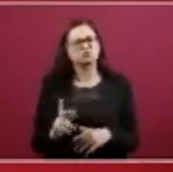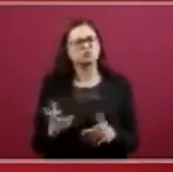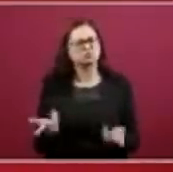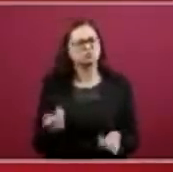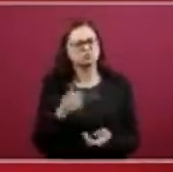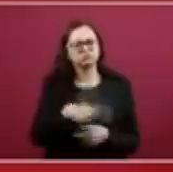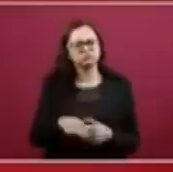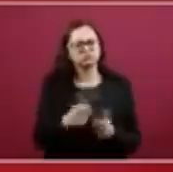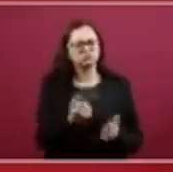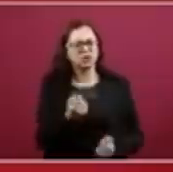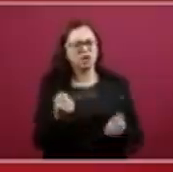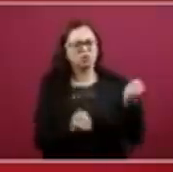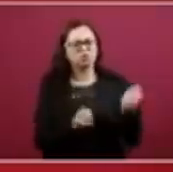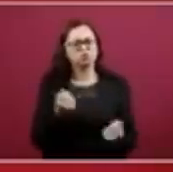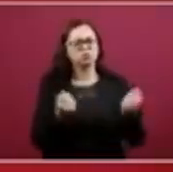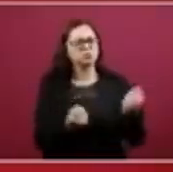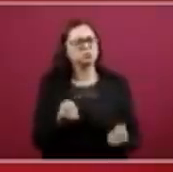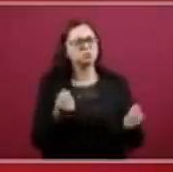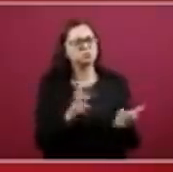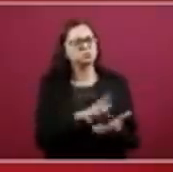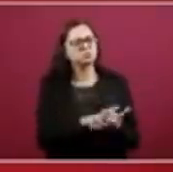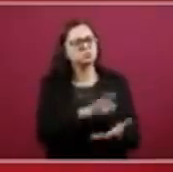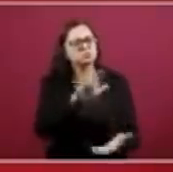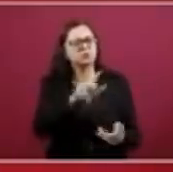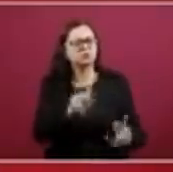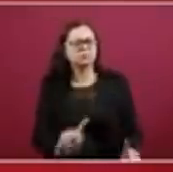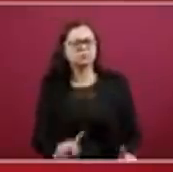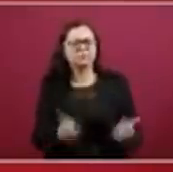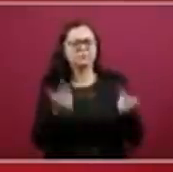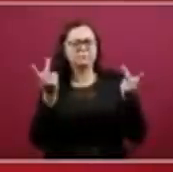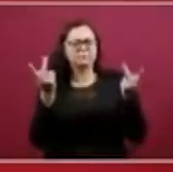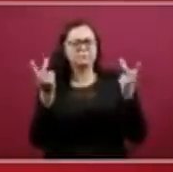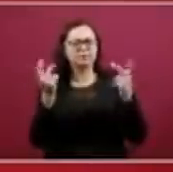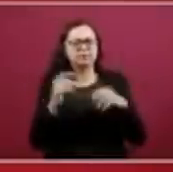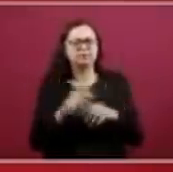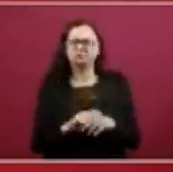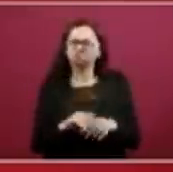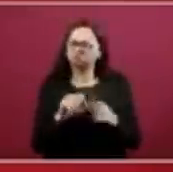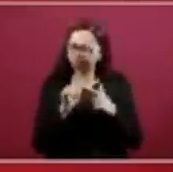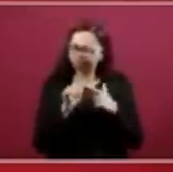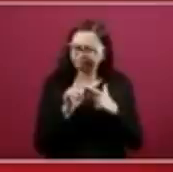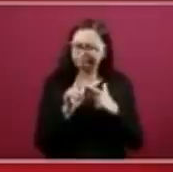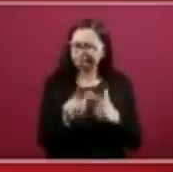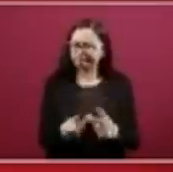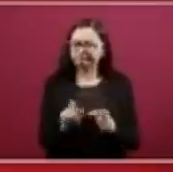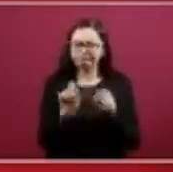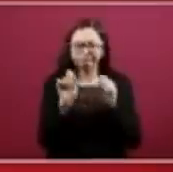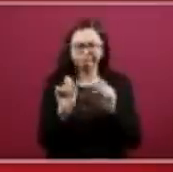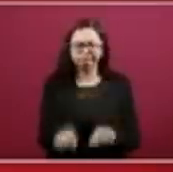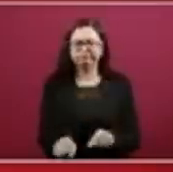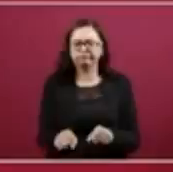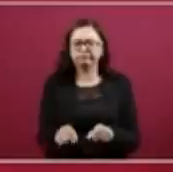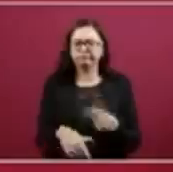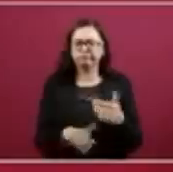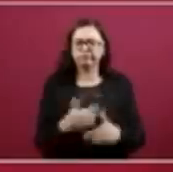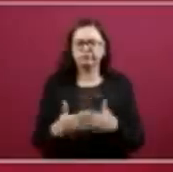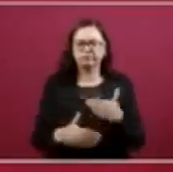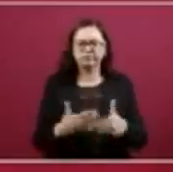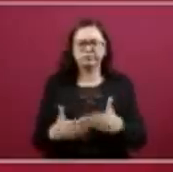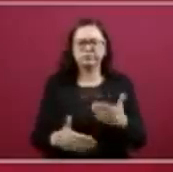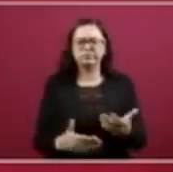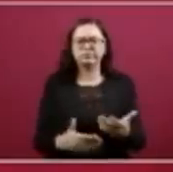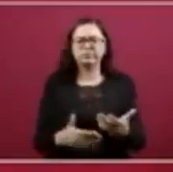mayor parte de los vehículos y se va a seguir haciendo lo mismo. Vienen